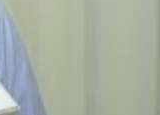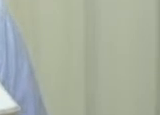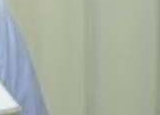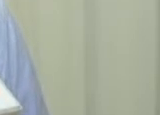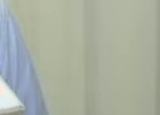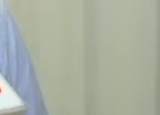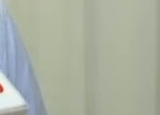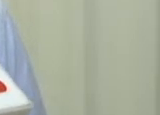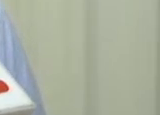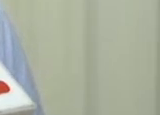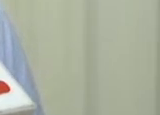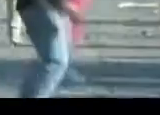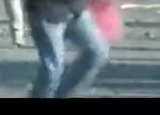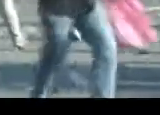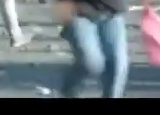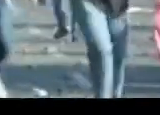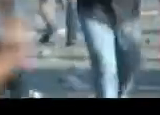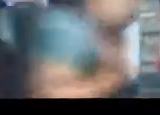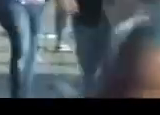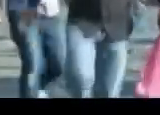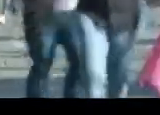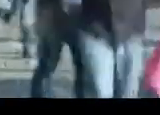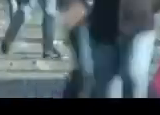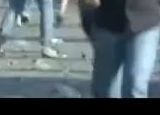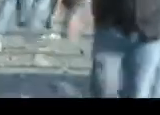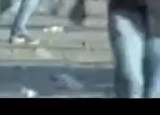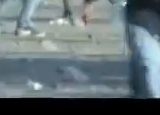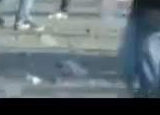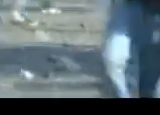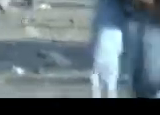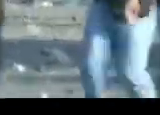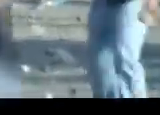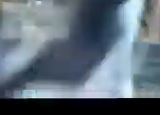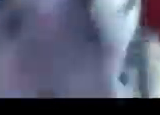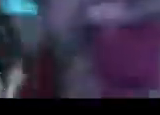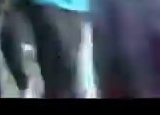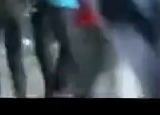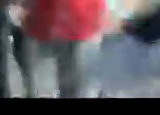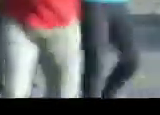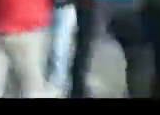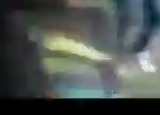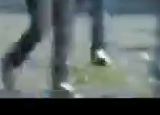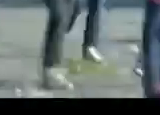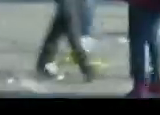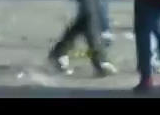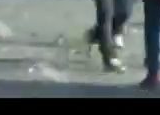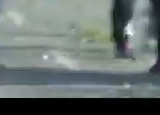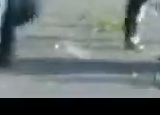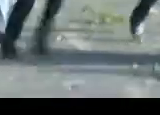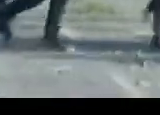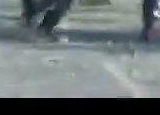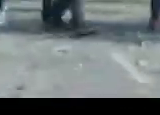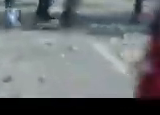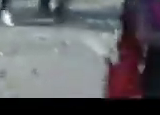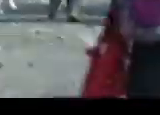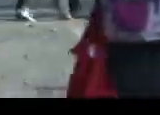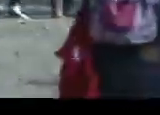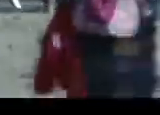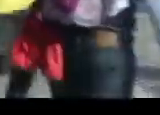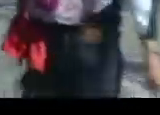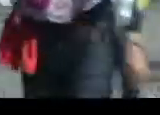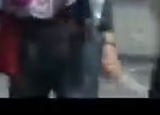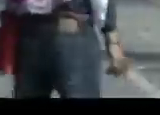y durante se produjo la crisis, desde que inició la crisis y en este momento que se mantiene todavía, este órgano,